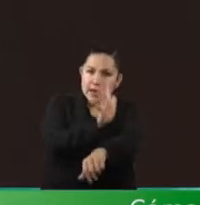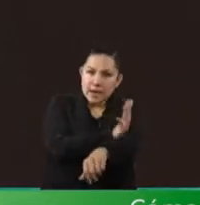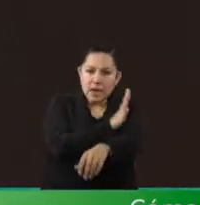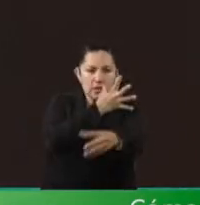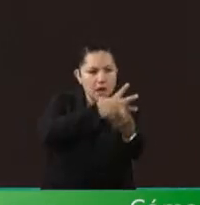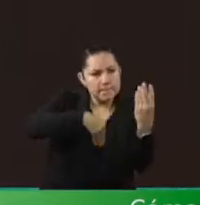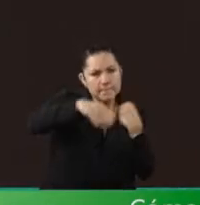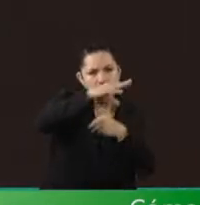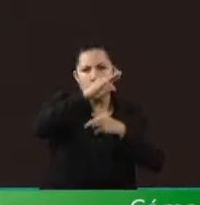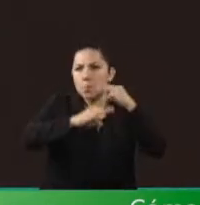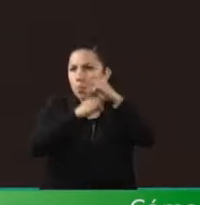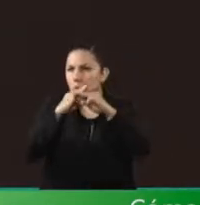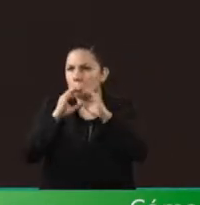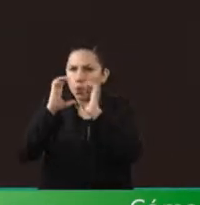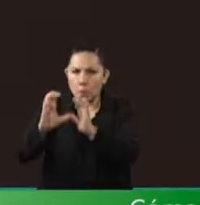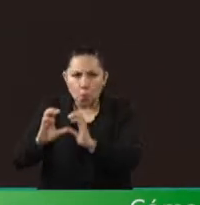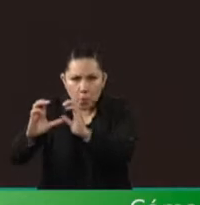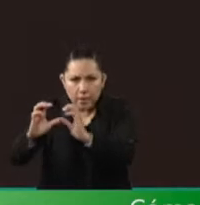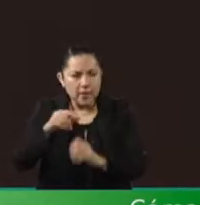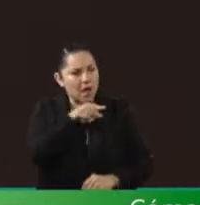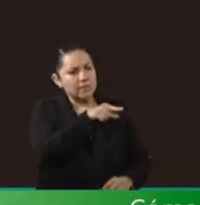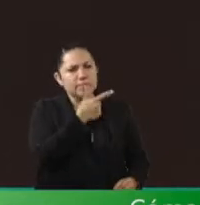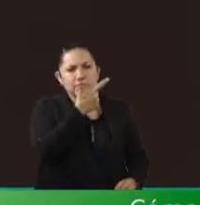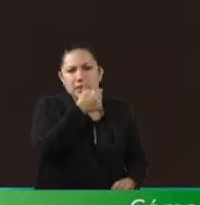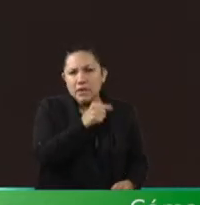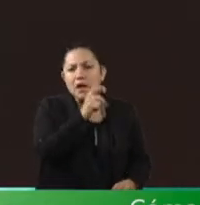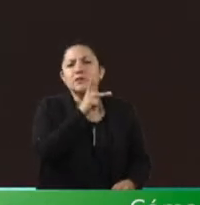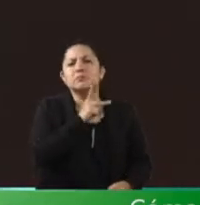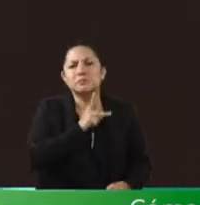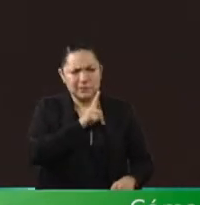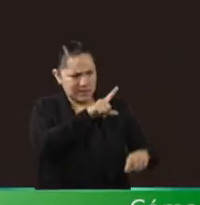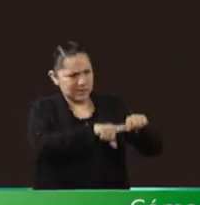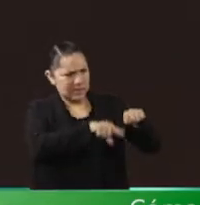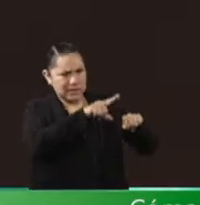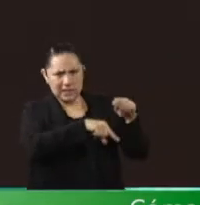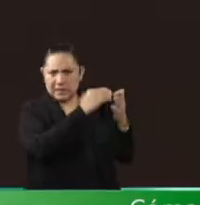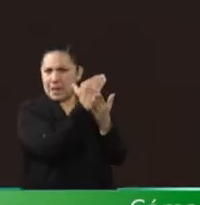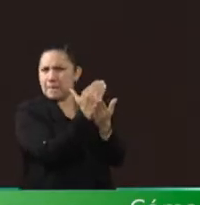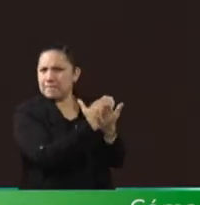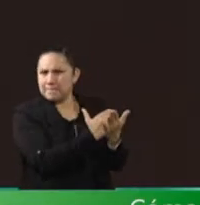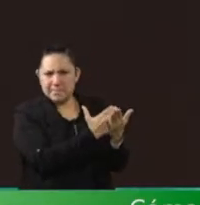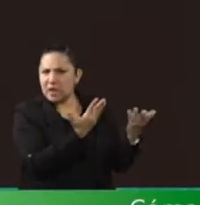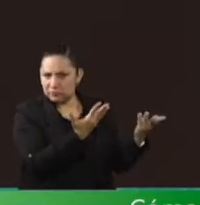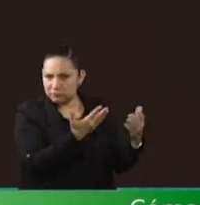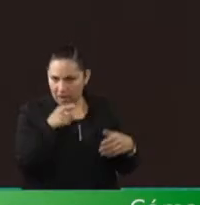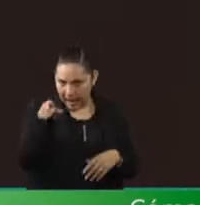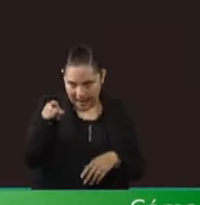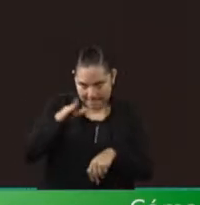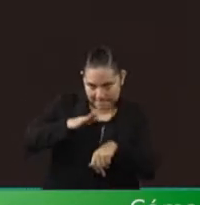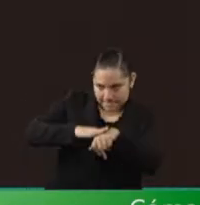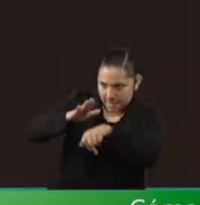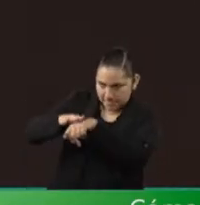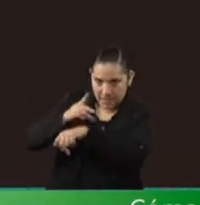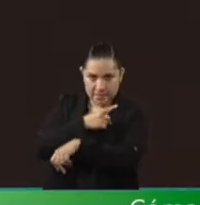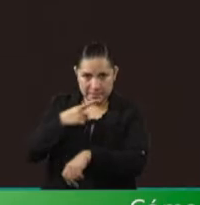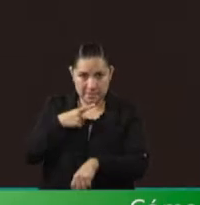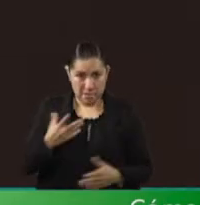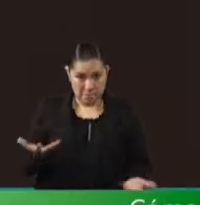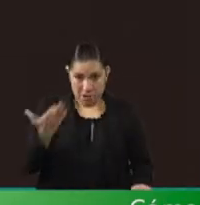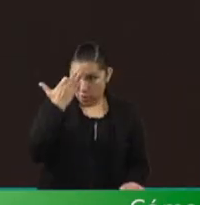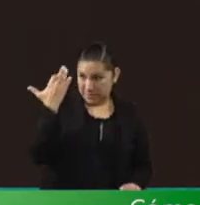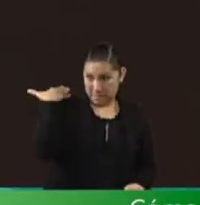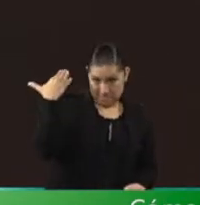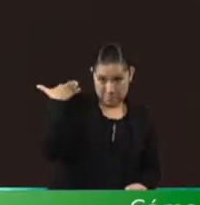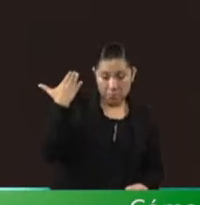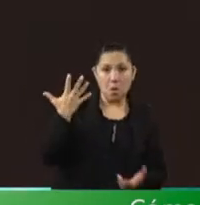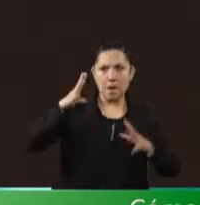y principalmente a los combustibles fósiles en el sexenio anterior se presentaron decenas de apagones en todo el país en mayo de este